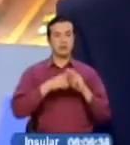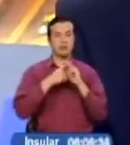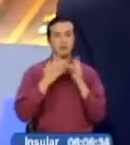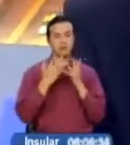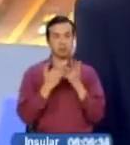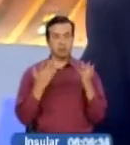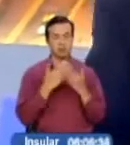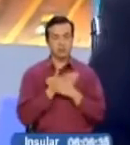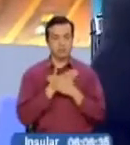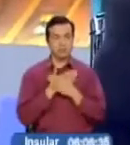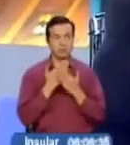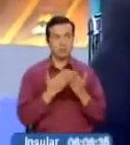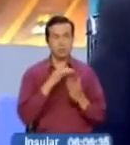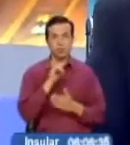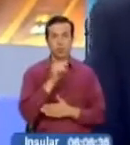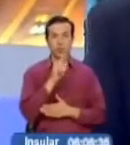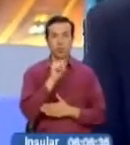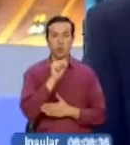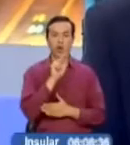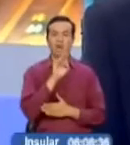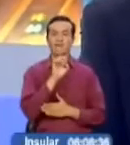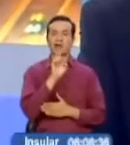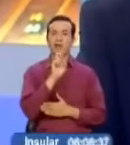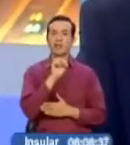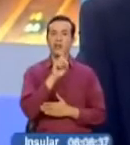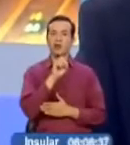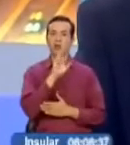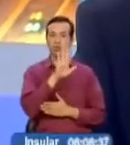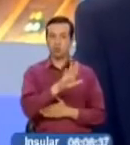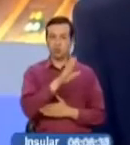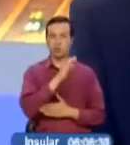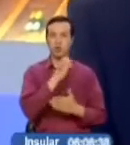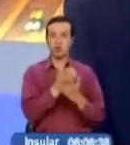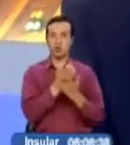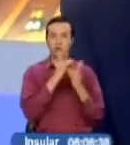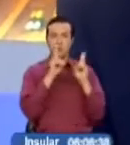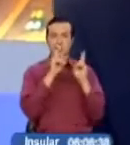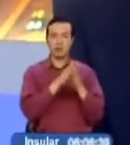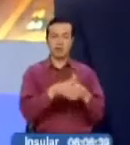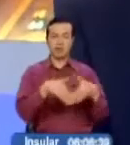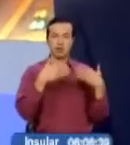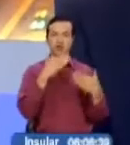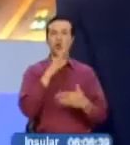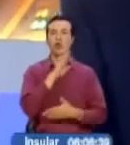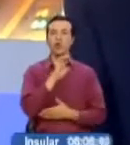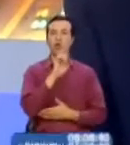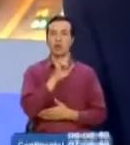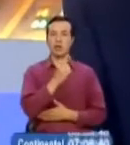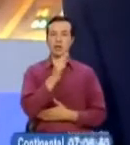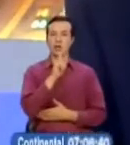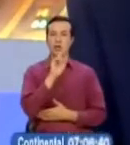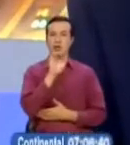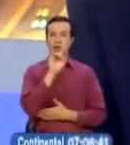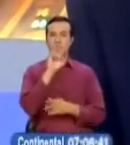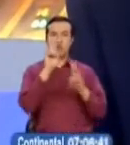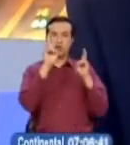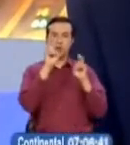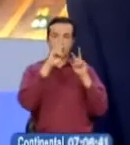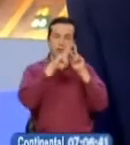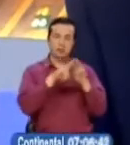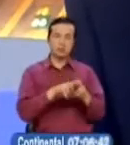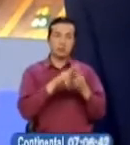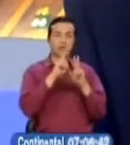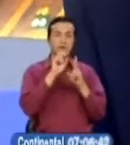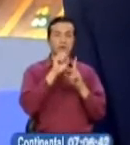Crítico y darle la bienvenida a Juan Fernando Terán, editor económico diario El Telégrafo, con quien vamos a hacer una revisión del sistema financiero